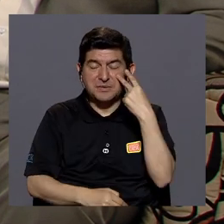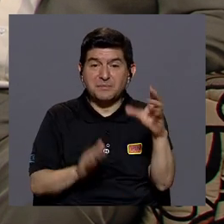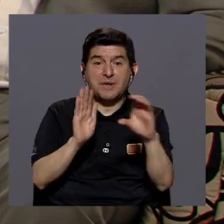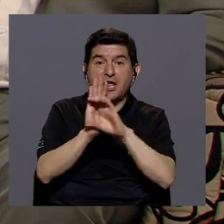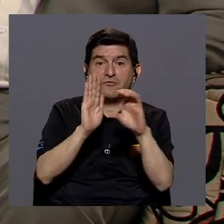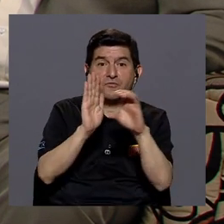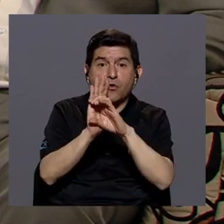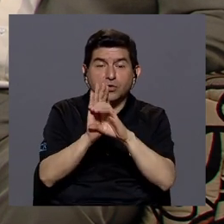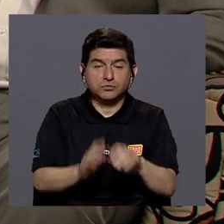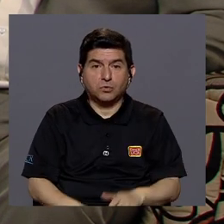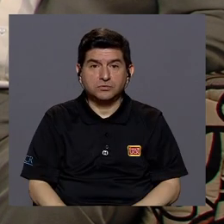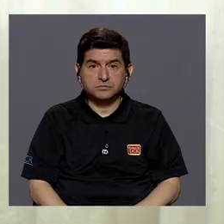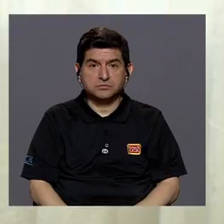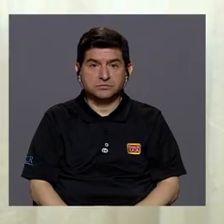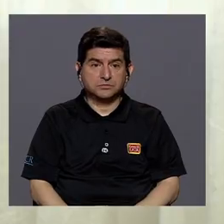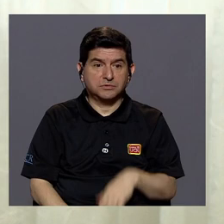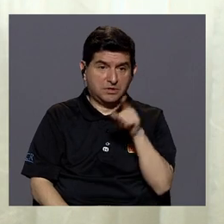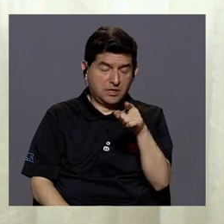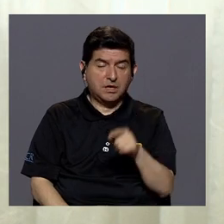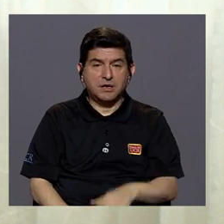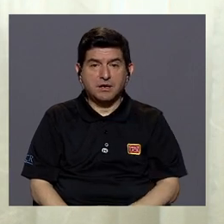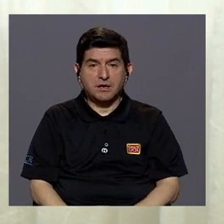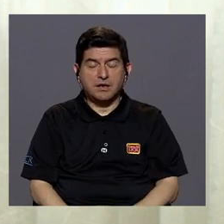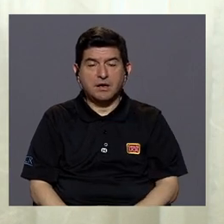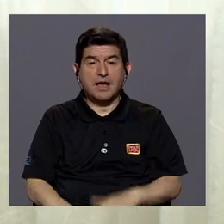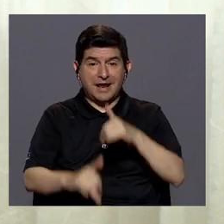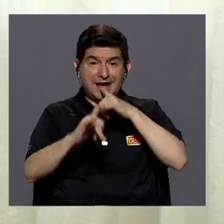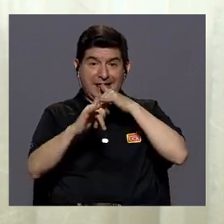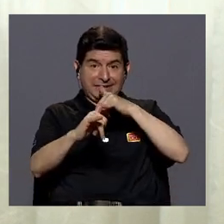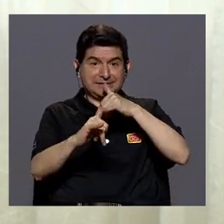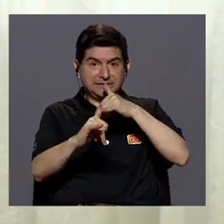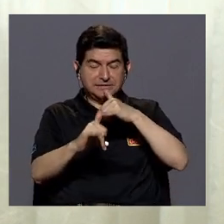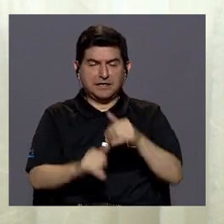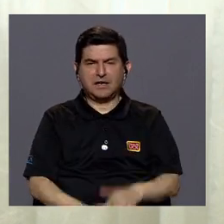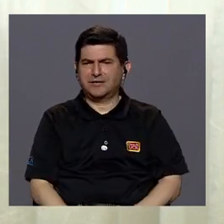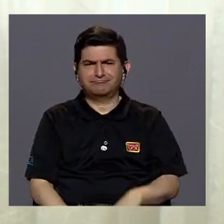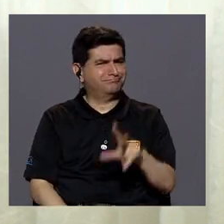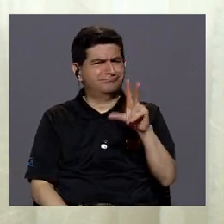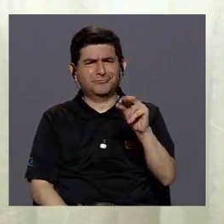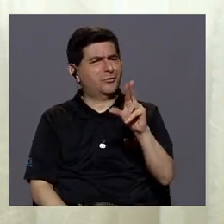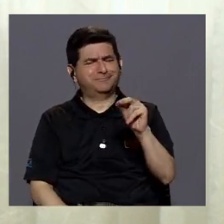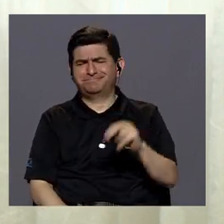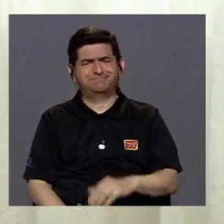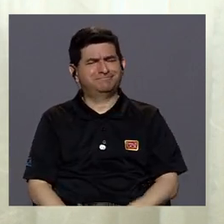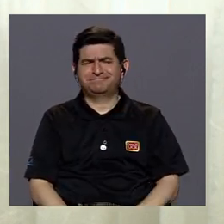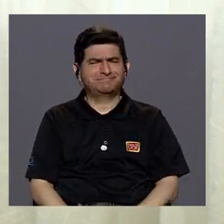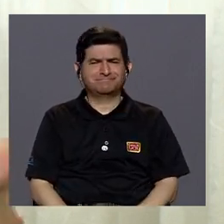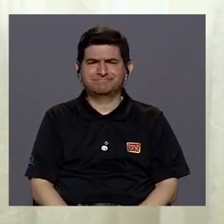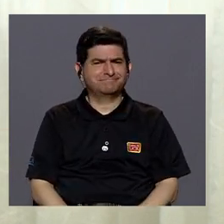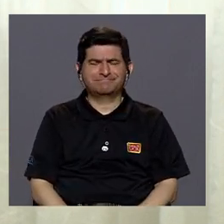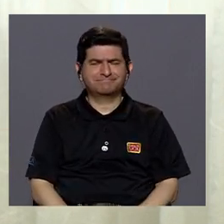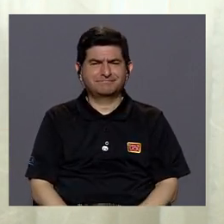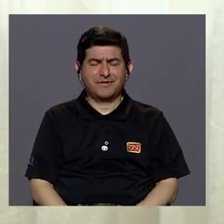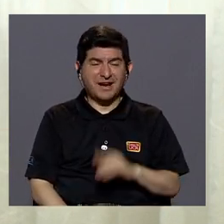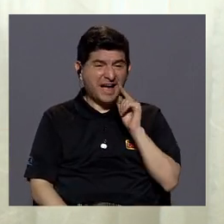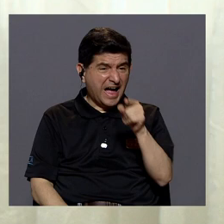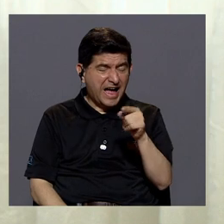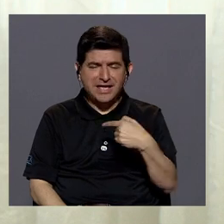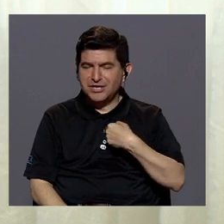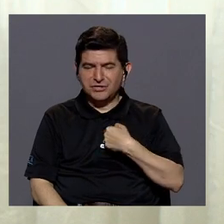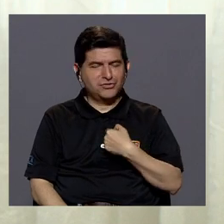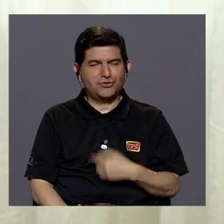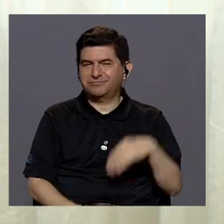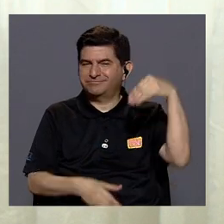yo, en la hora, en la extra. Digo, no, hombre. Yo ahí no